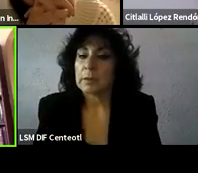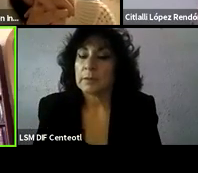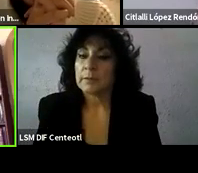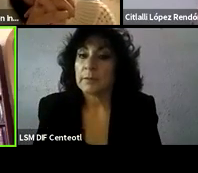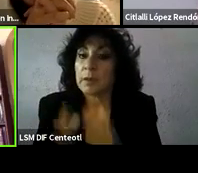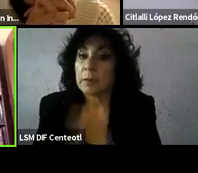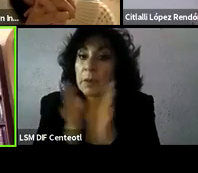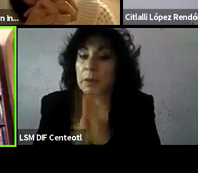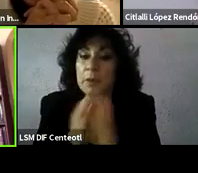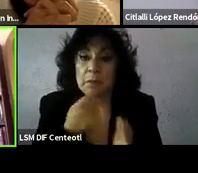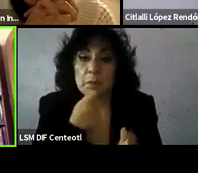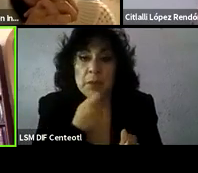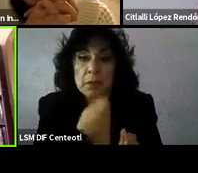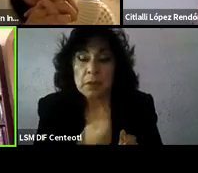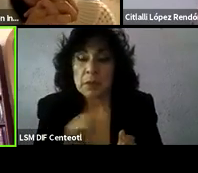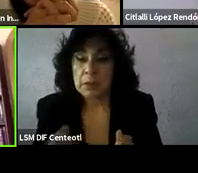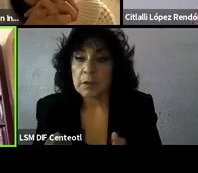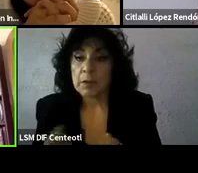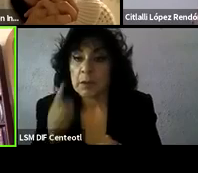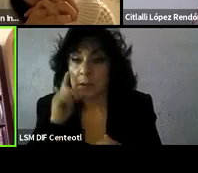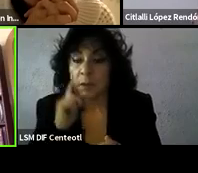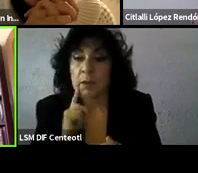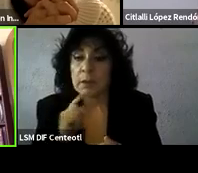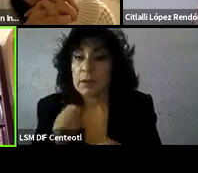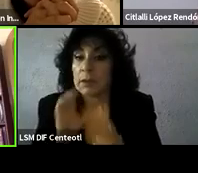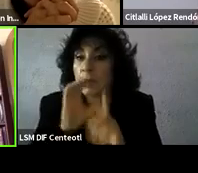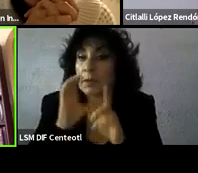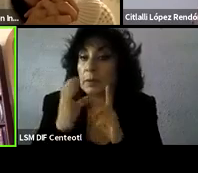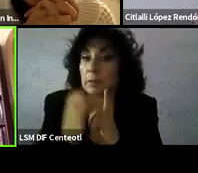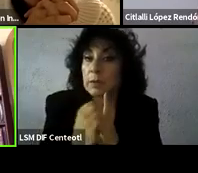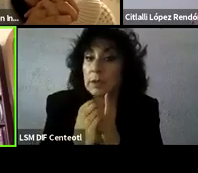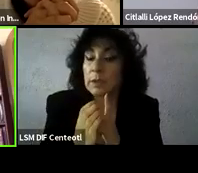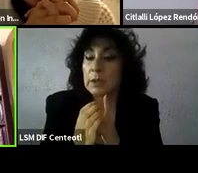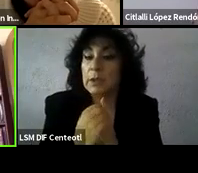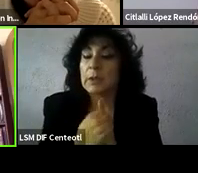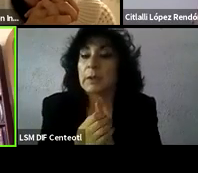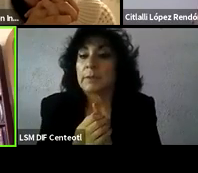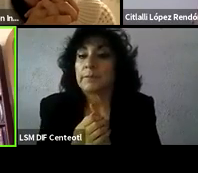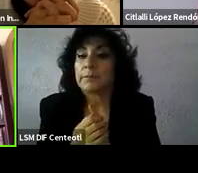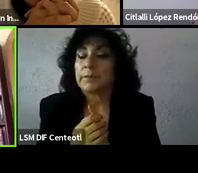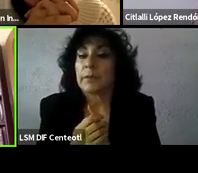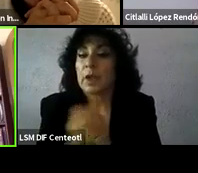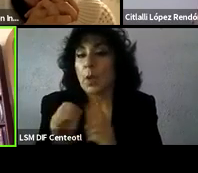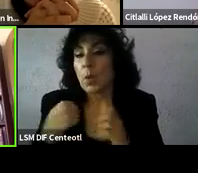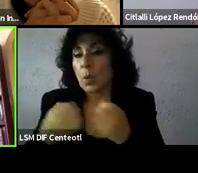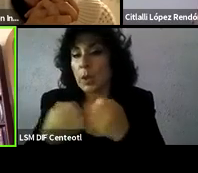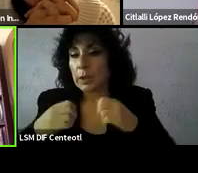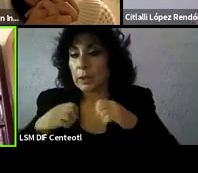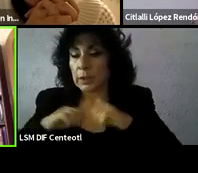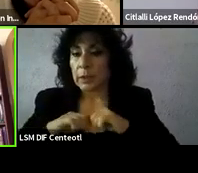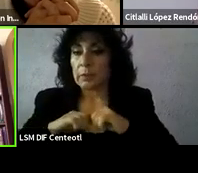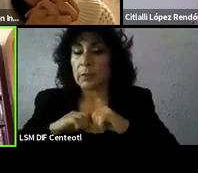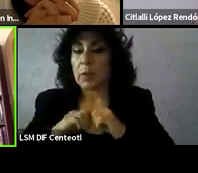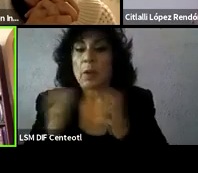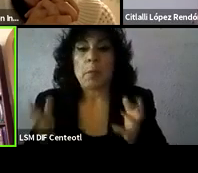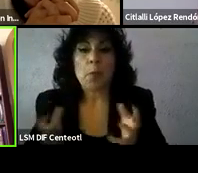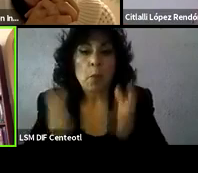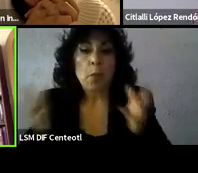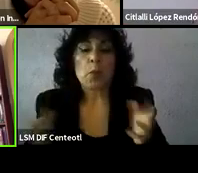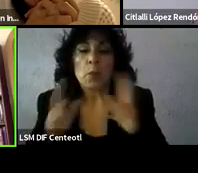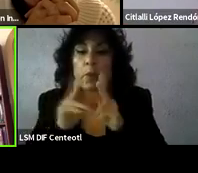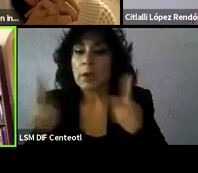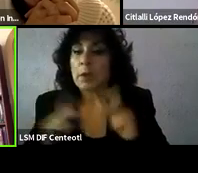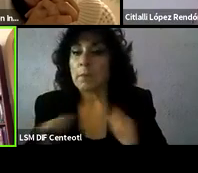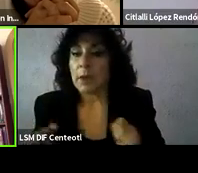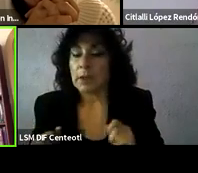las niñas. Ese comité ese equipo de promotores de paz, que son formados por docentes,